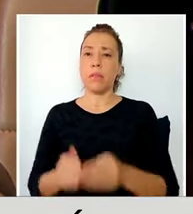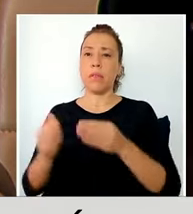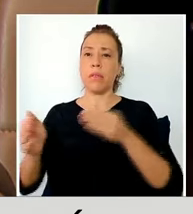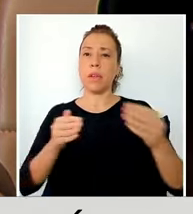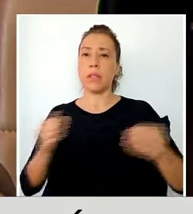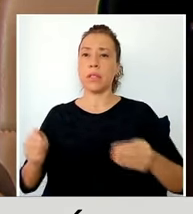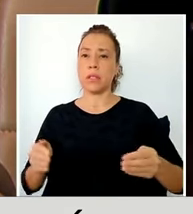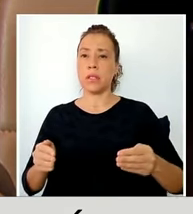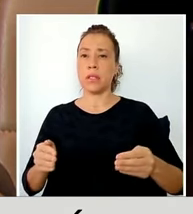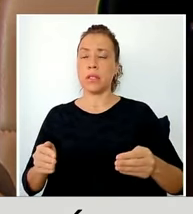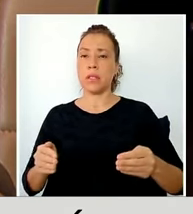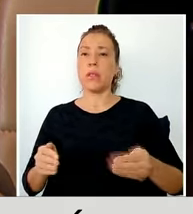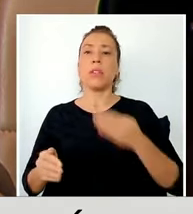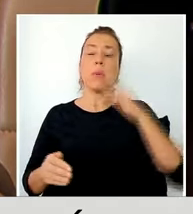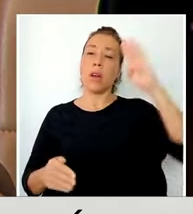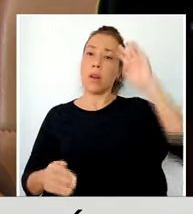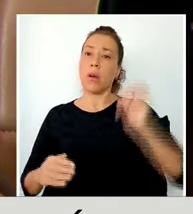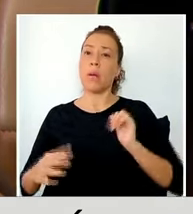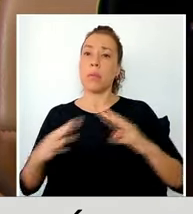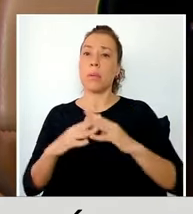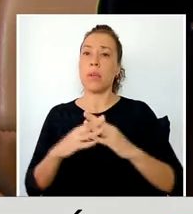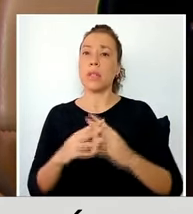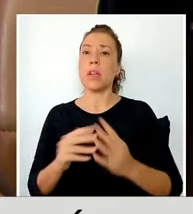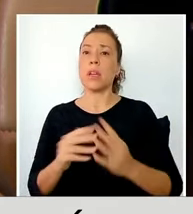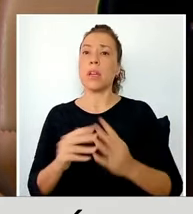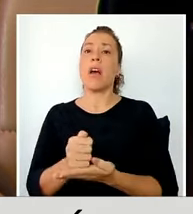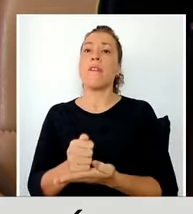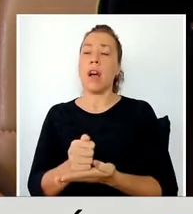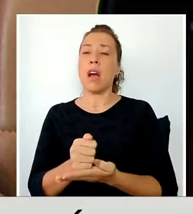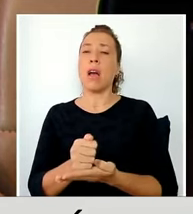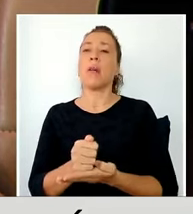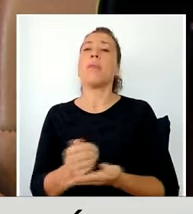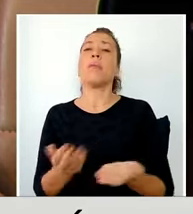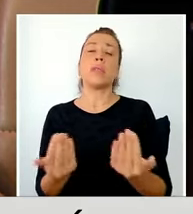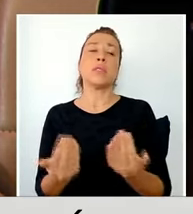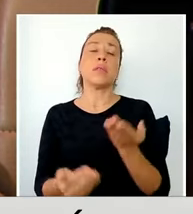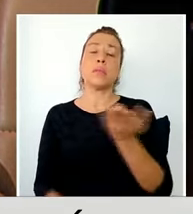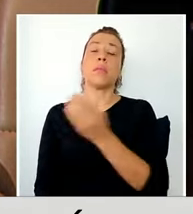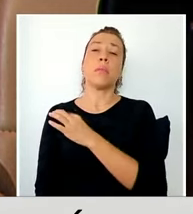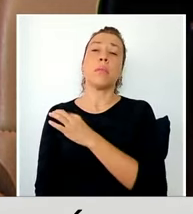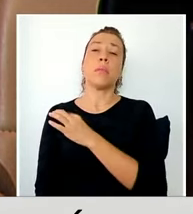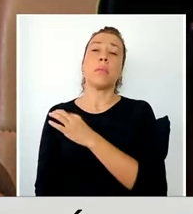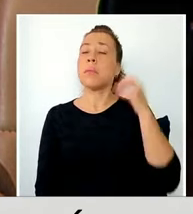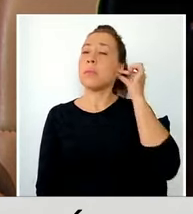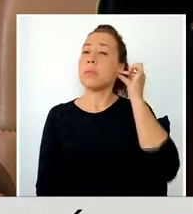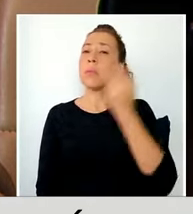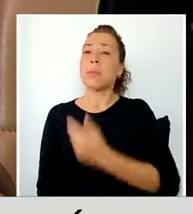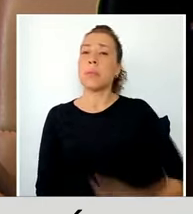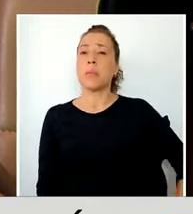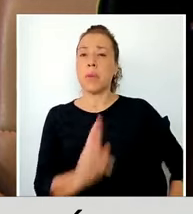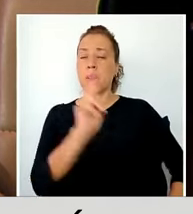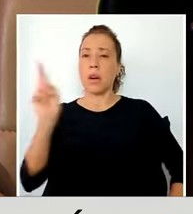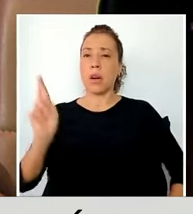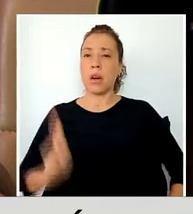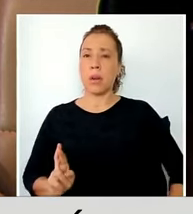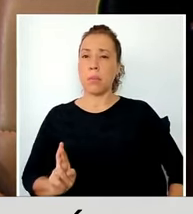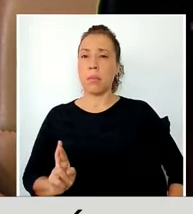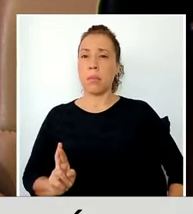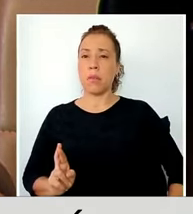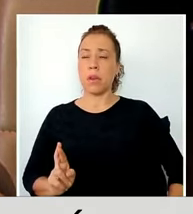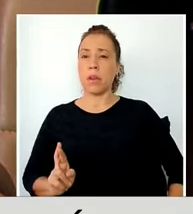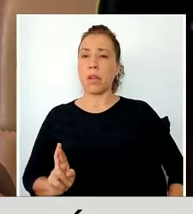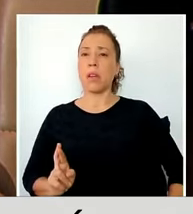cuerpo militar del trabajo que se despliegue solicitamos a la ministra a presidente de la república que coloque a disposición